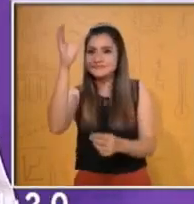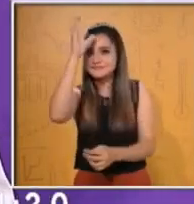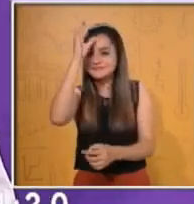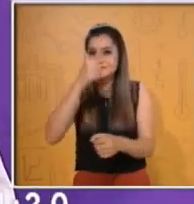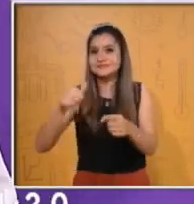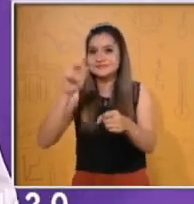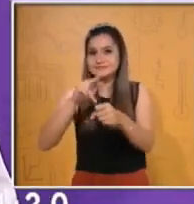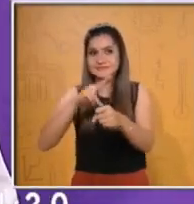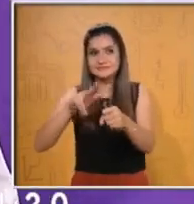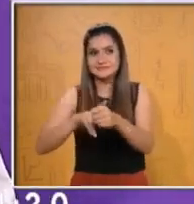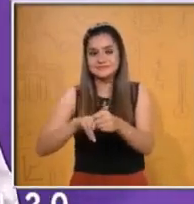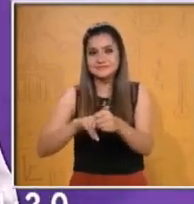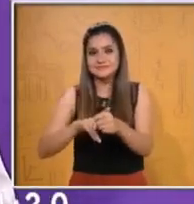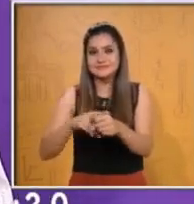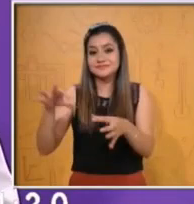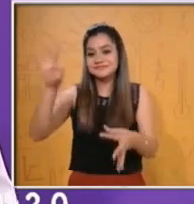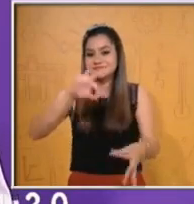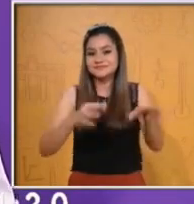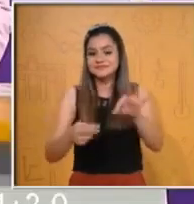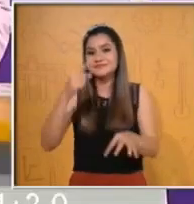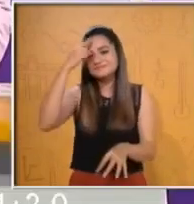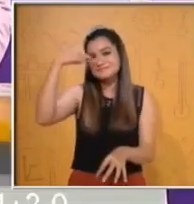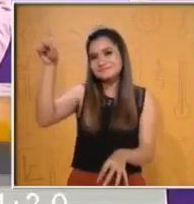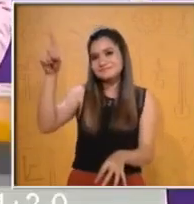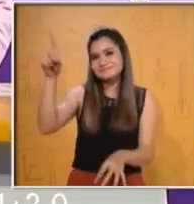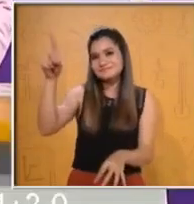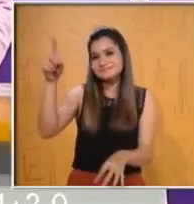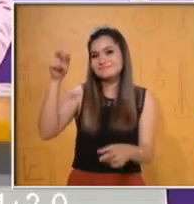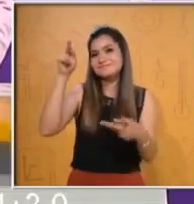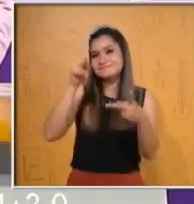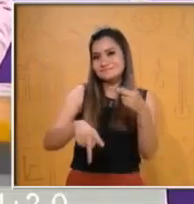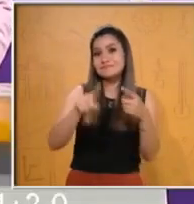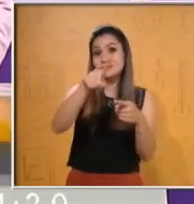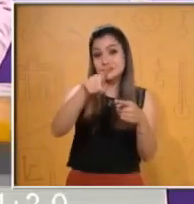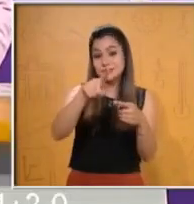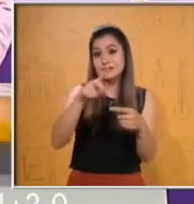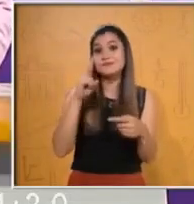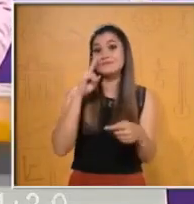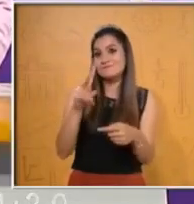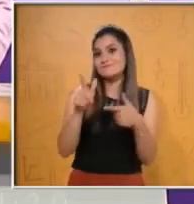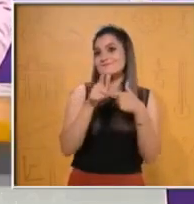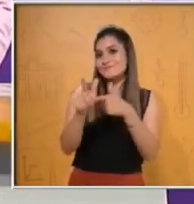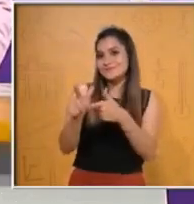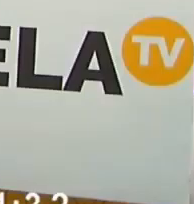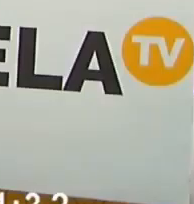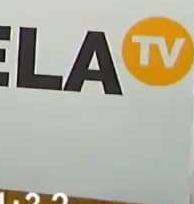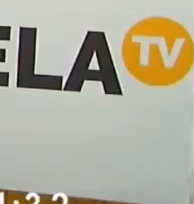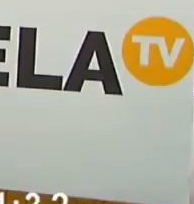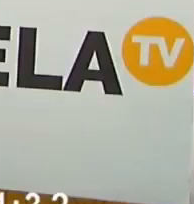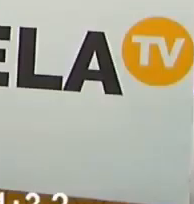un experimento que vamos a realizar muy sencillo. Vamos a una pausa y quédate en tu programa de Escuela TV.